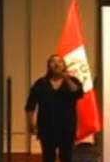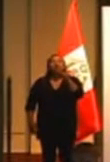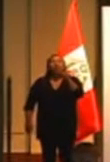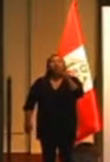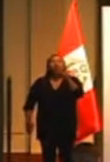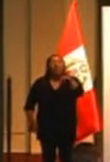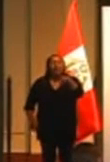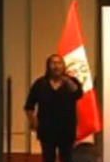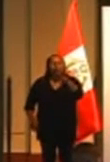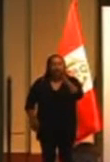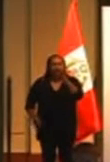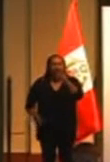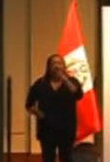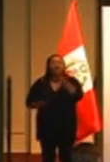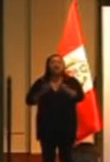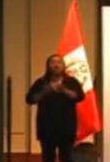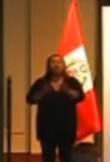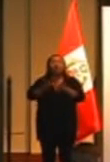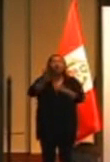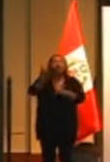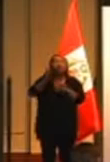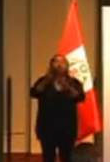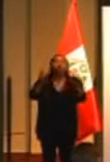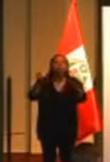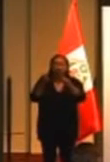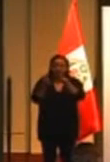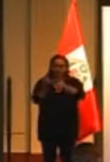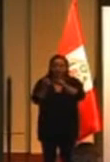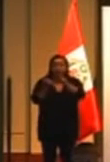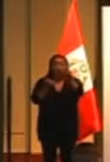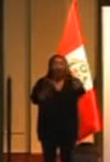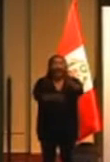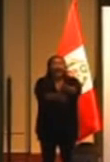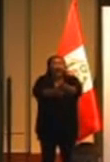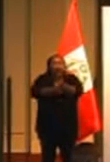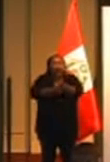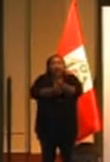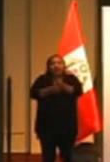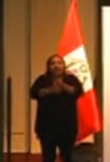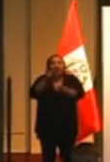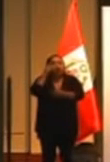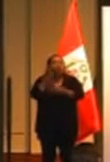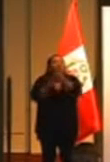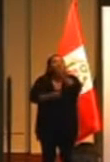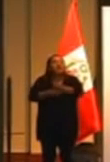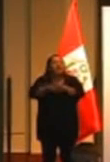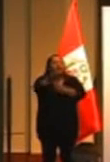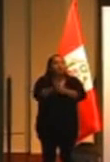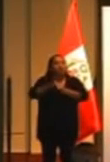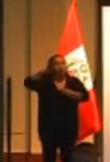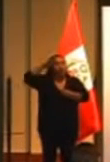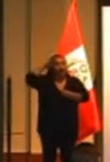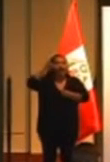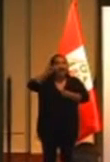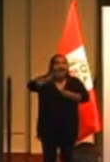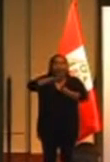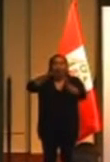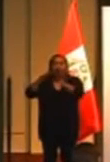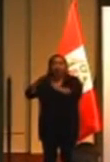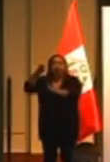tener dos cosas: recuperar la confianza en la Policía Nacional y además bajar las